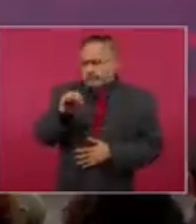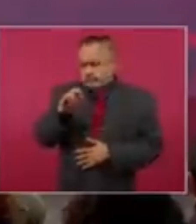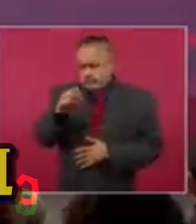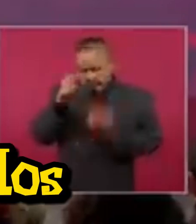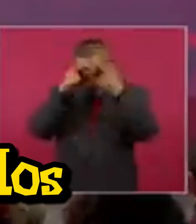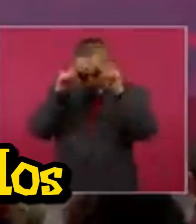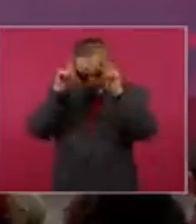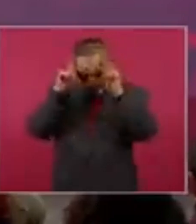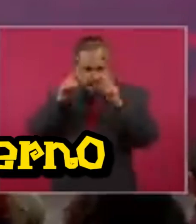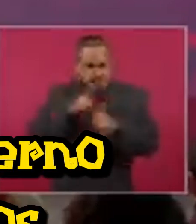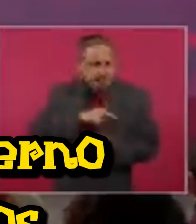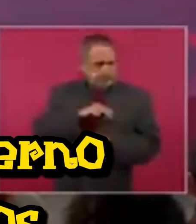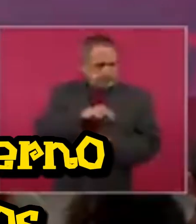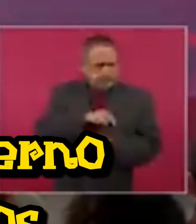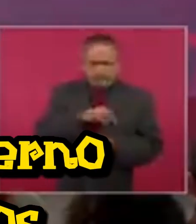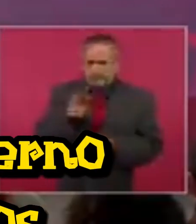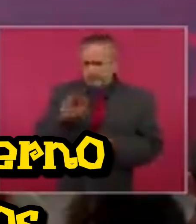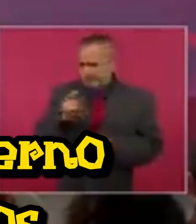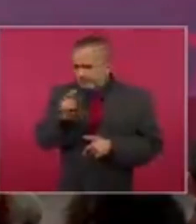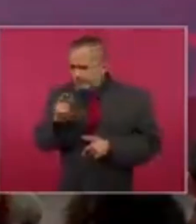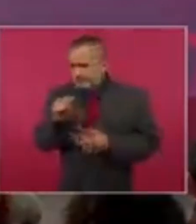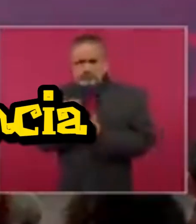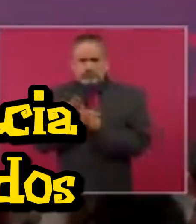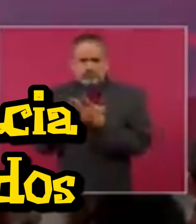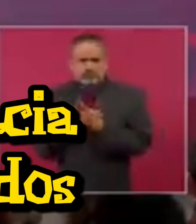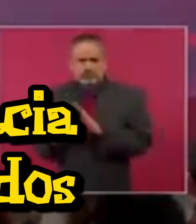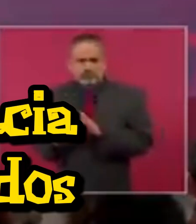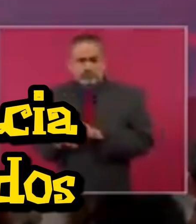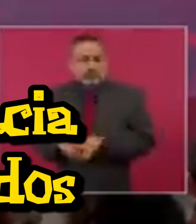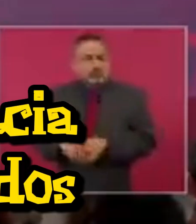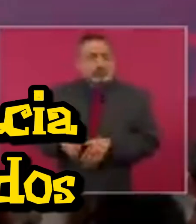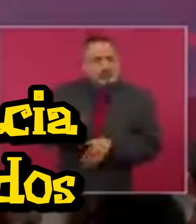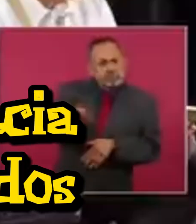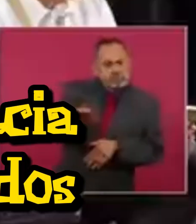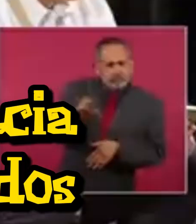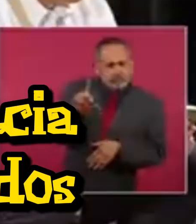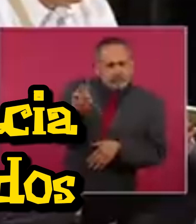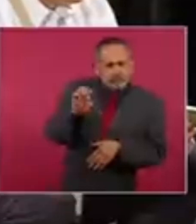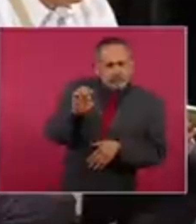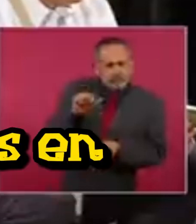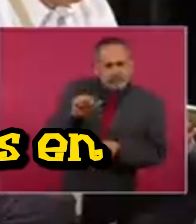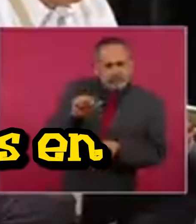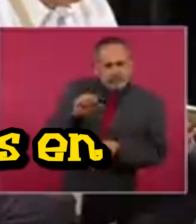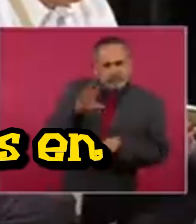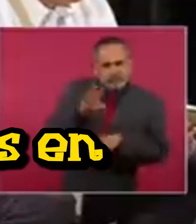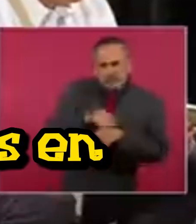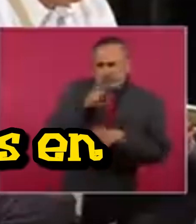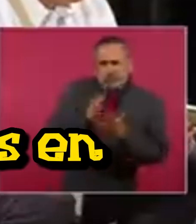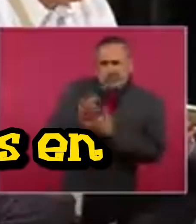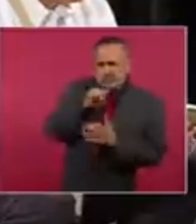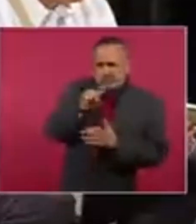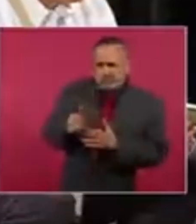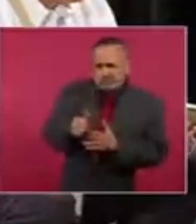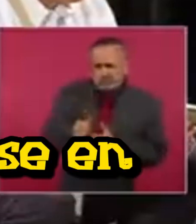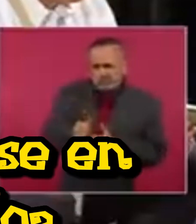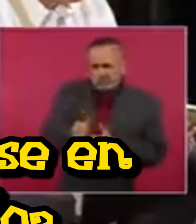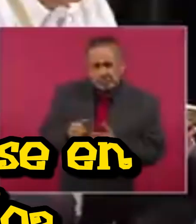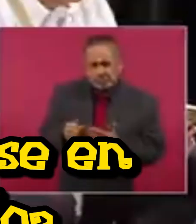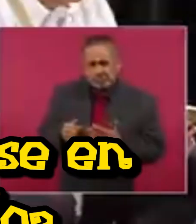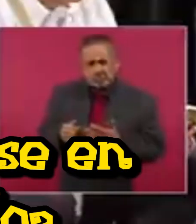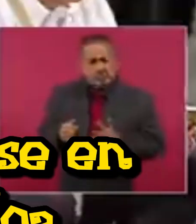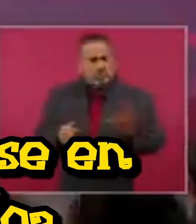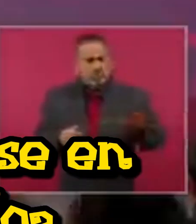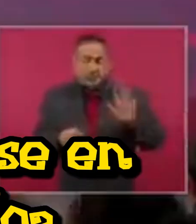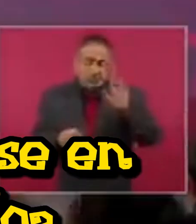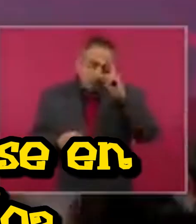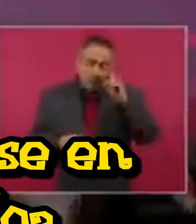narcotraficantes que son perseguidos por el malvado gobierno de Estados Unidos. Resulta que la agencia antidrogas de Estados Unidos, la DEA, por sus siglas en inglés, se atrevió a